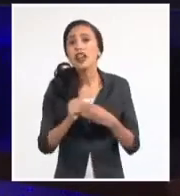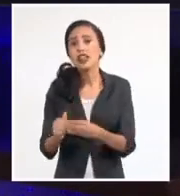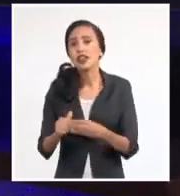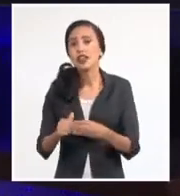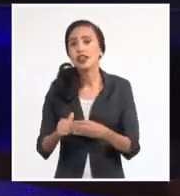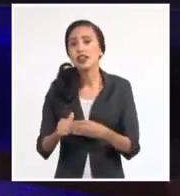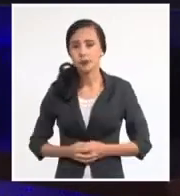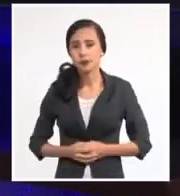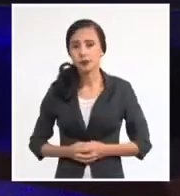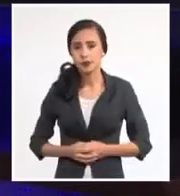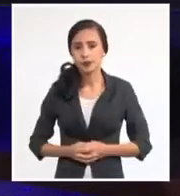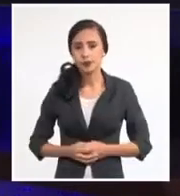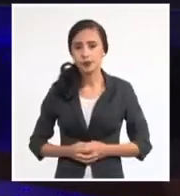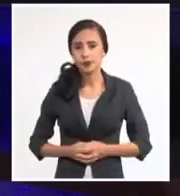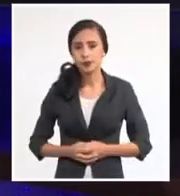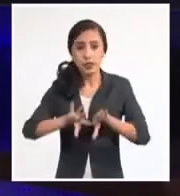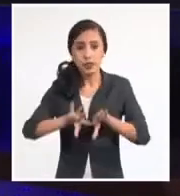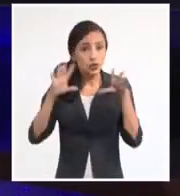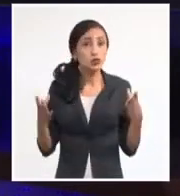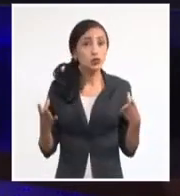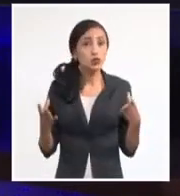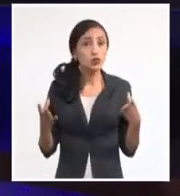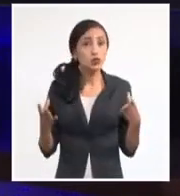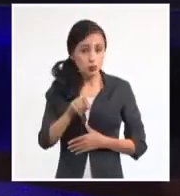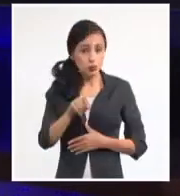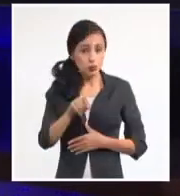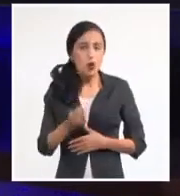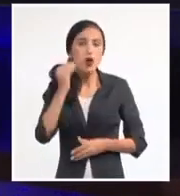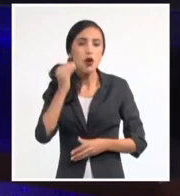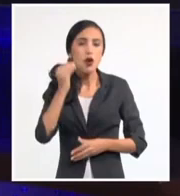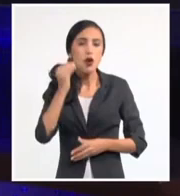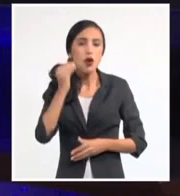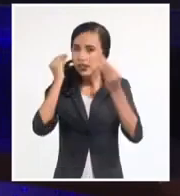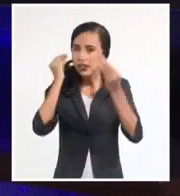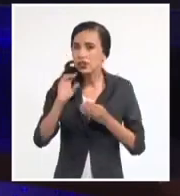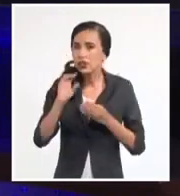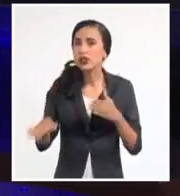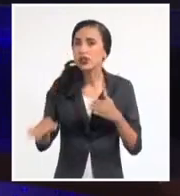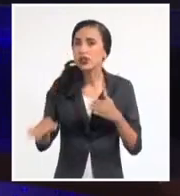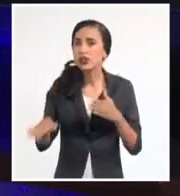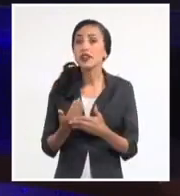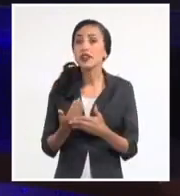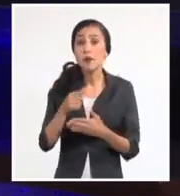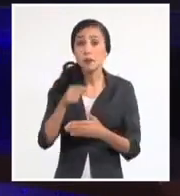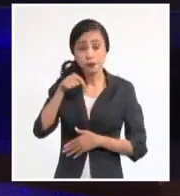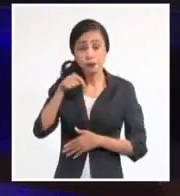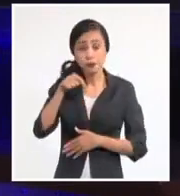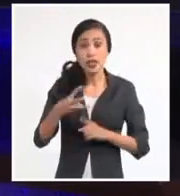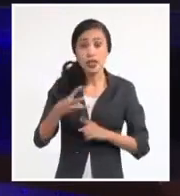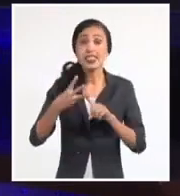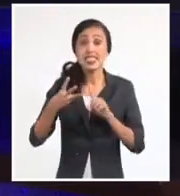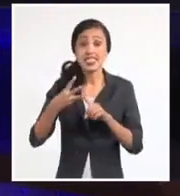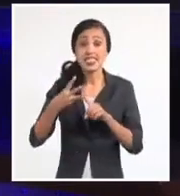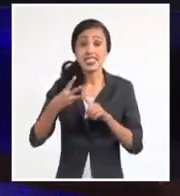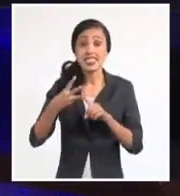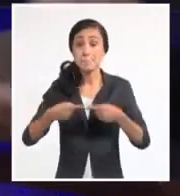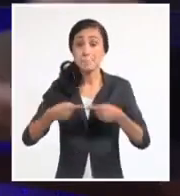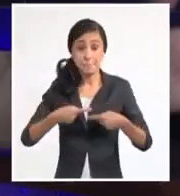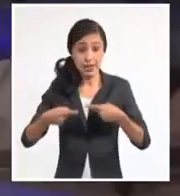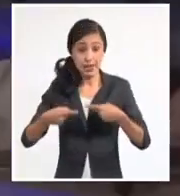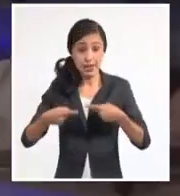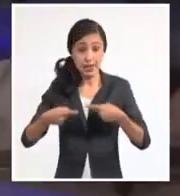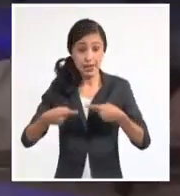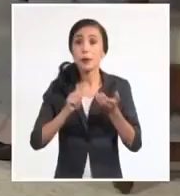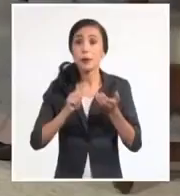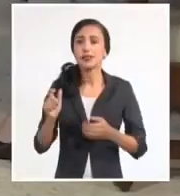De todo esto también se analizó en la jornada de este día del tercer pleno del Comité Central del Partido.